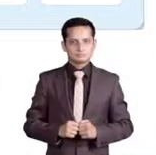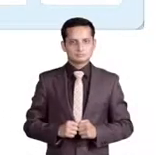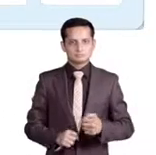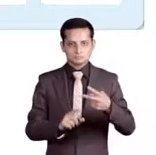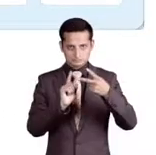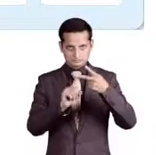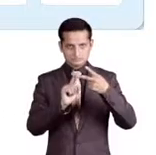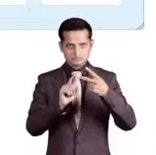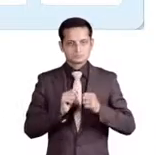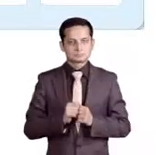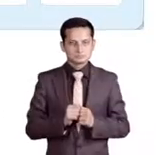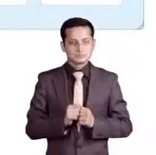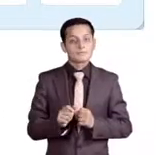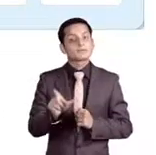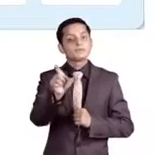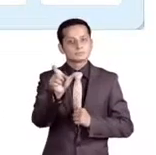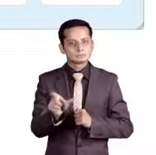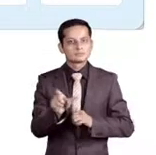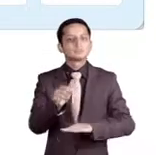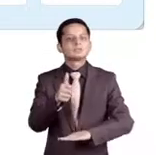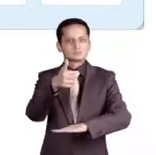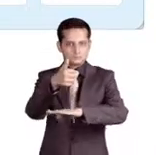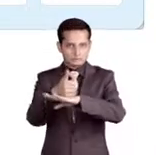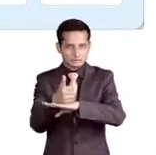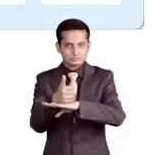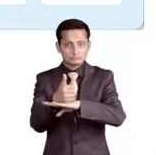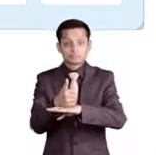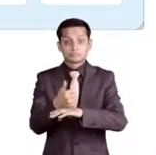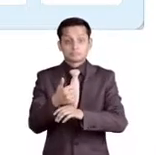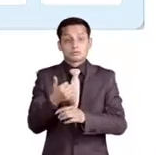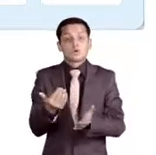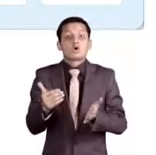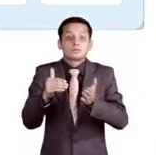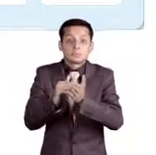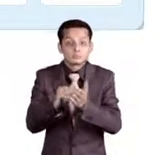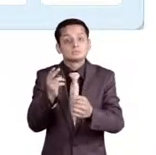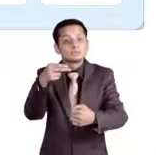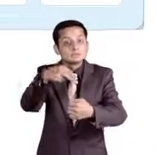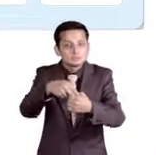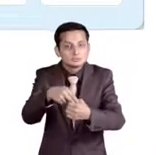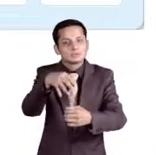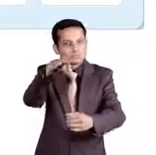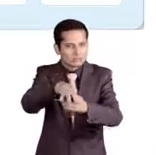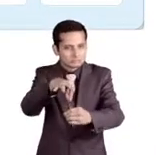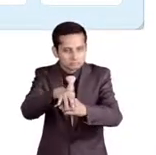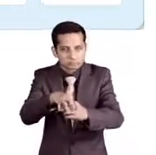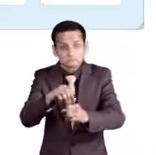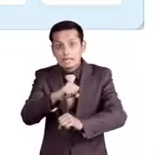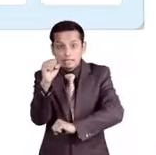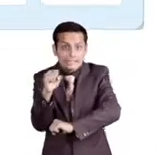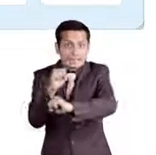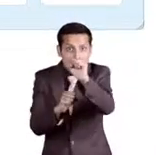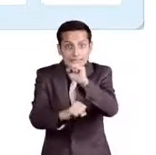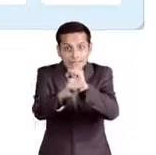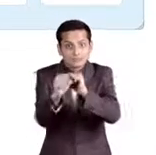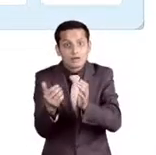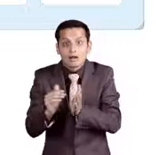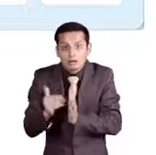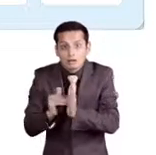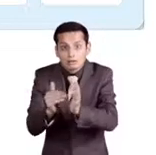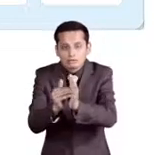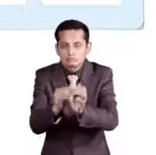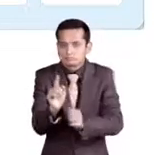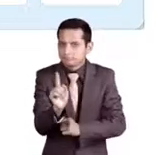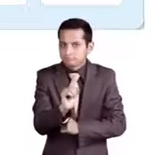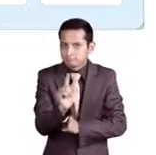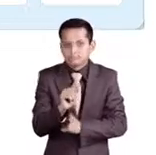Referéndum Pregunta 2. Para garantizar el principio de la alternabilidad, ¿está usted de acuerdo con enmendar la Constitución de la República